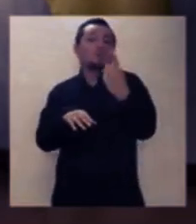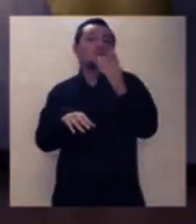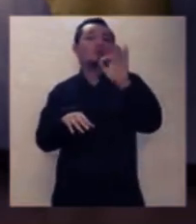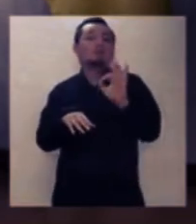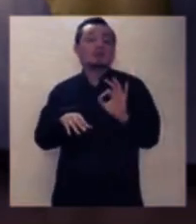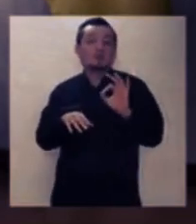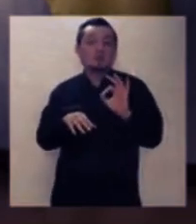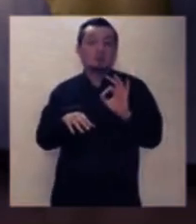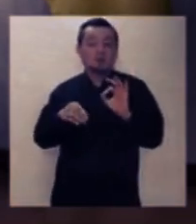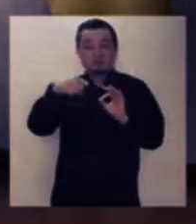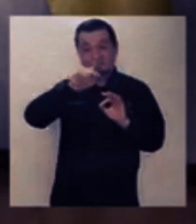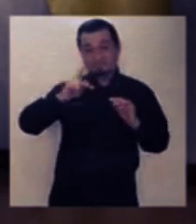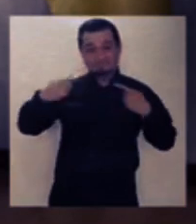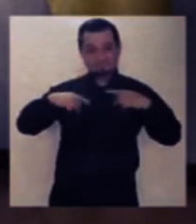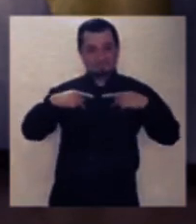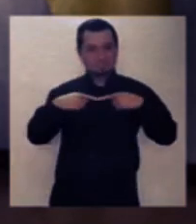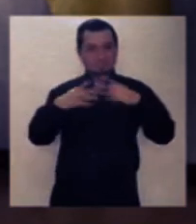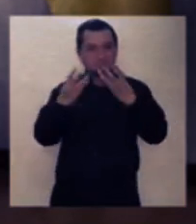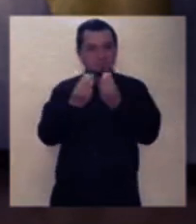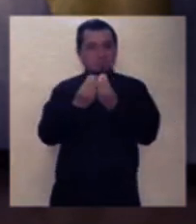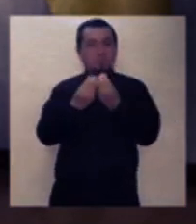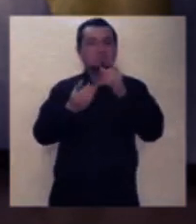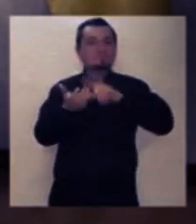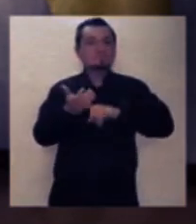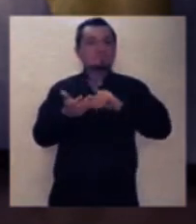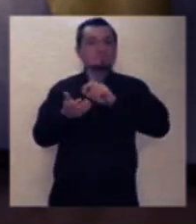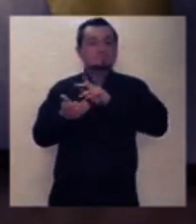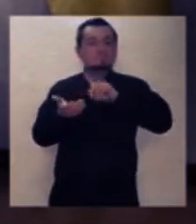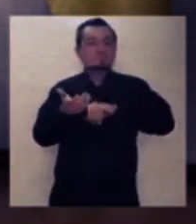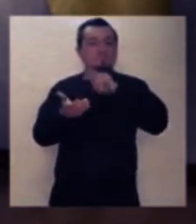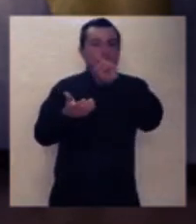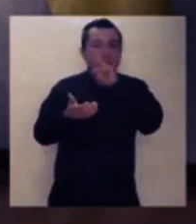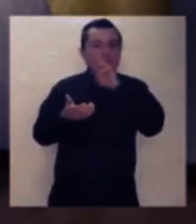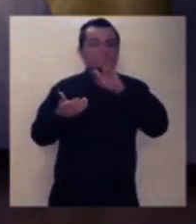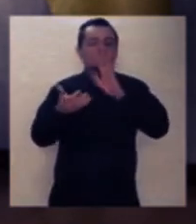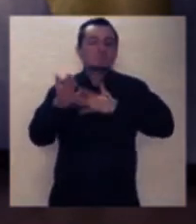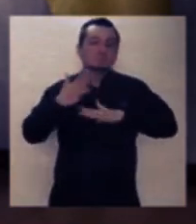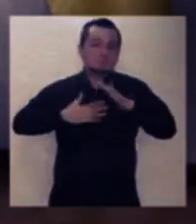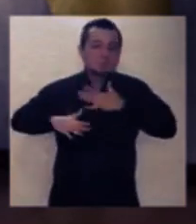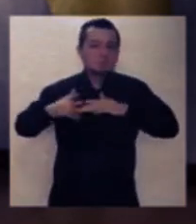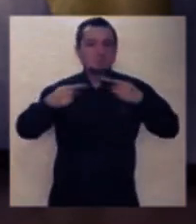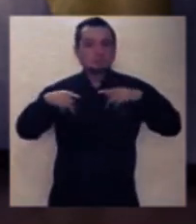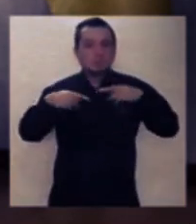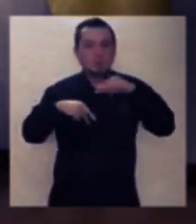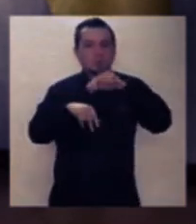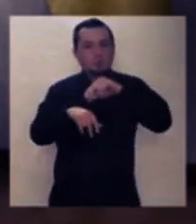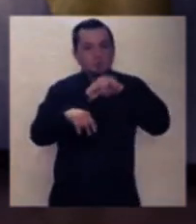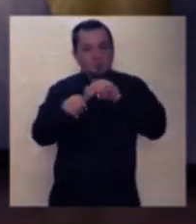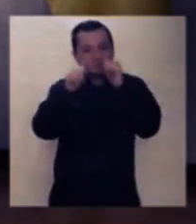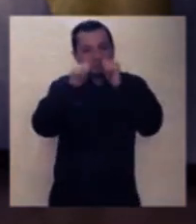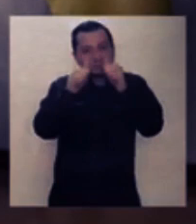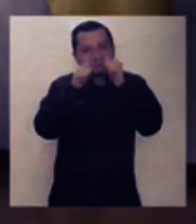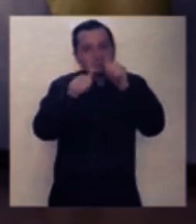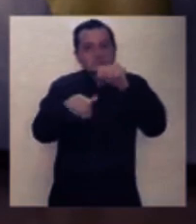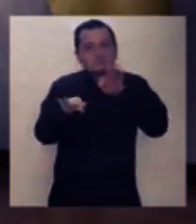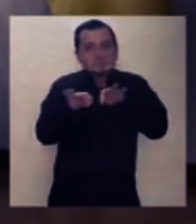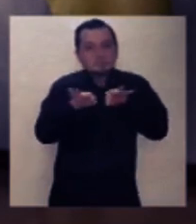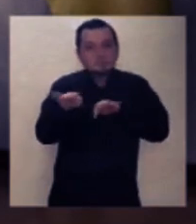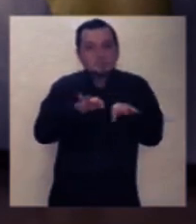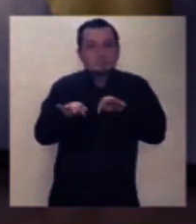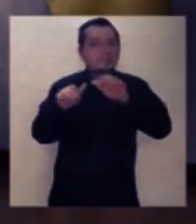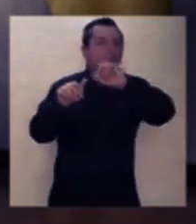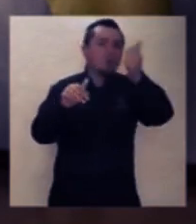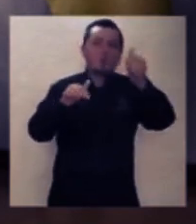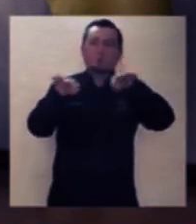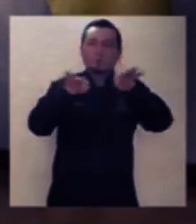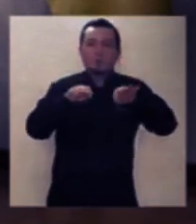27 a 31%. Pero sobre todo, nos preocupa el nivel de desgaste y cansancio que enfrenta nuestro personal médico. Como en el resto